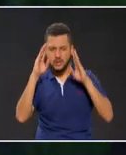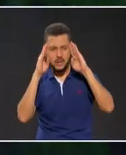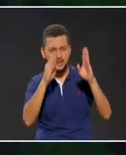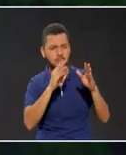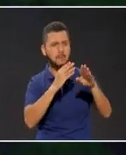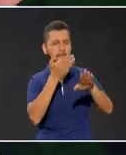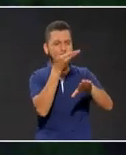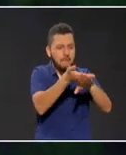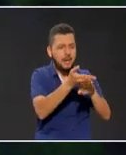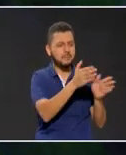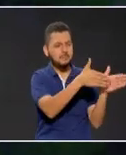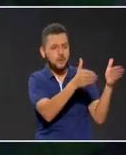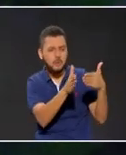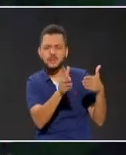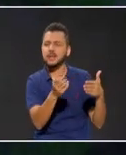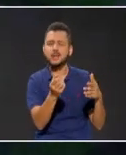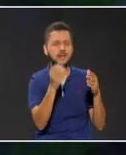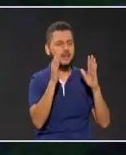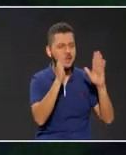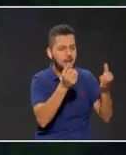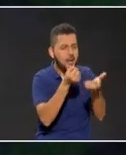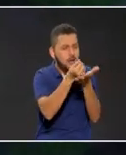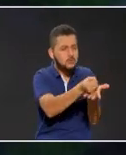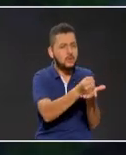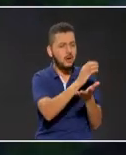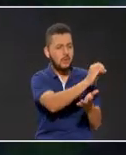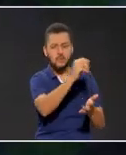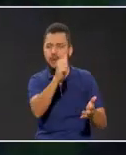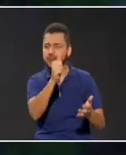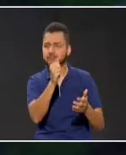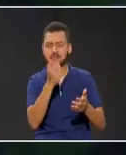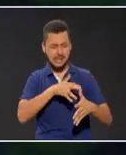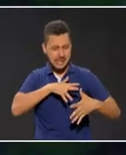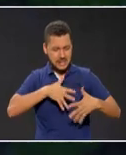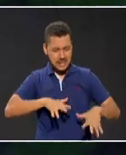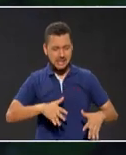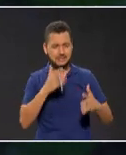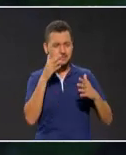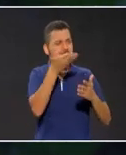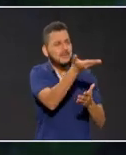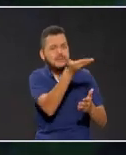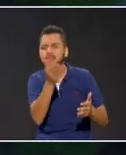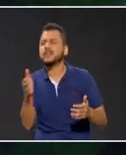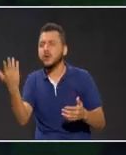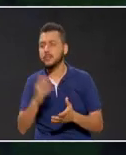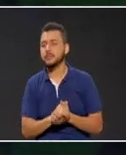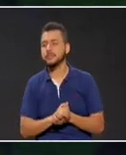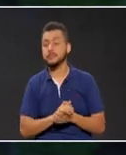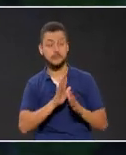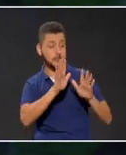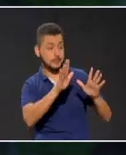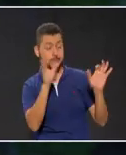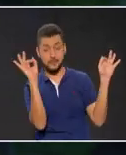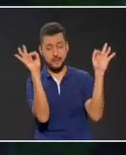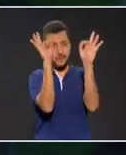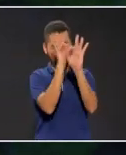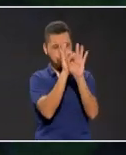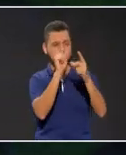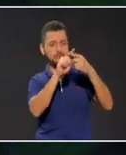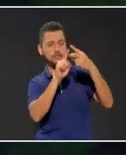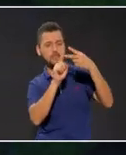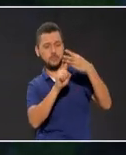que sepamos cuántos en realidad no tenemos ni idea de ese número. Con esa información, tres enfoques. El primero, salud mental, donde